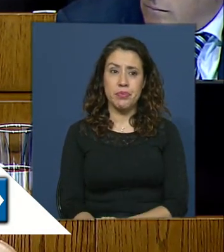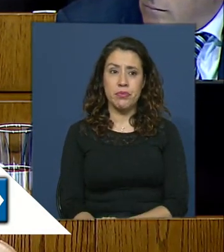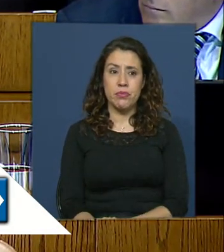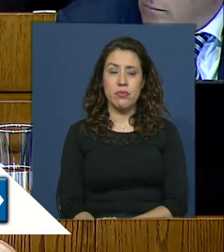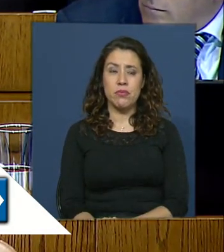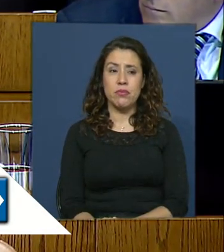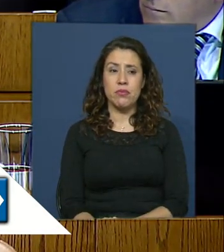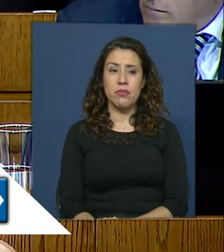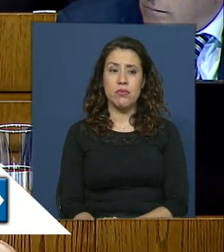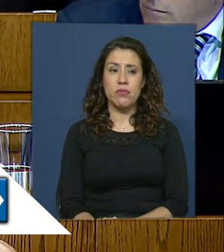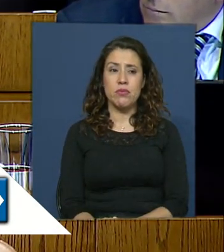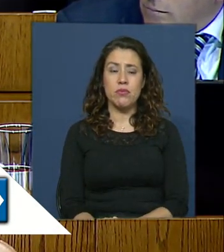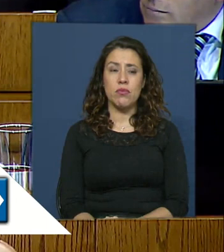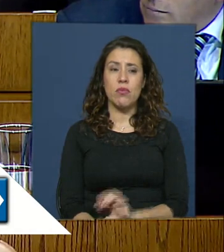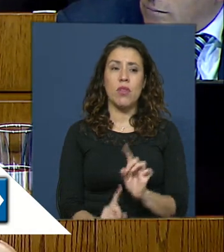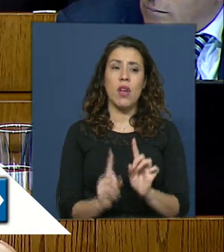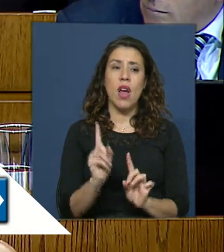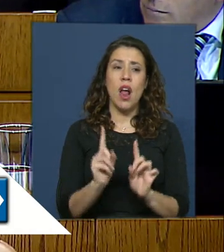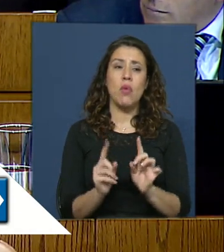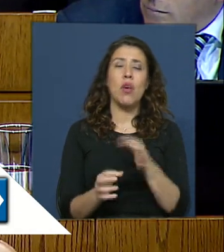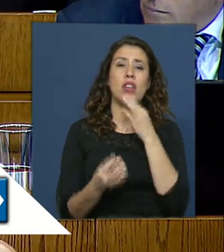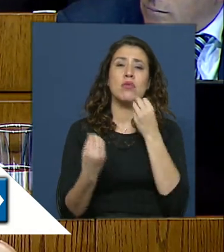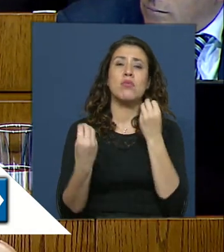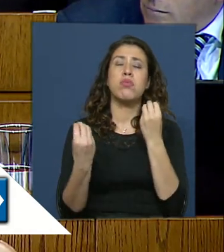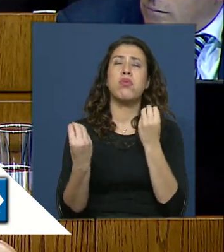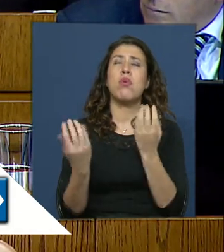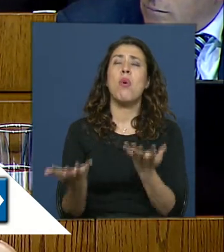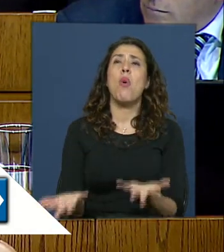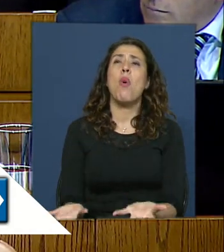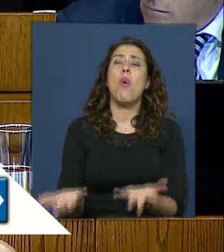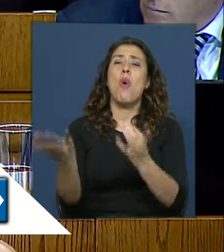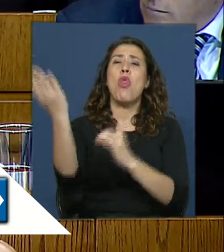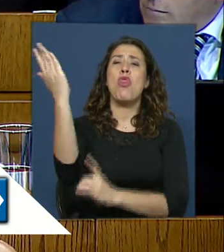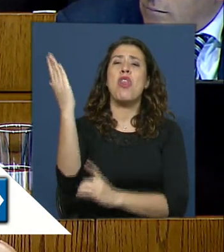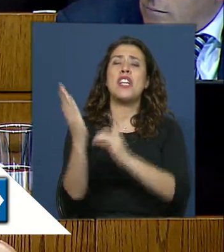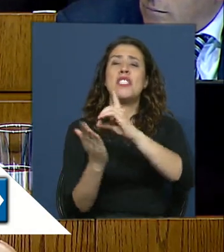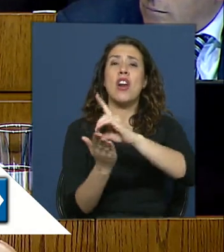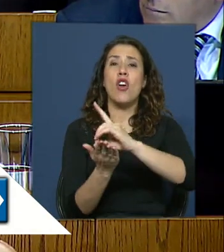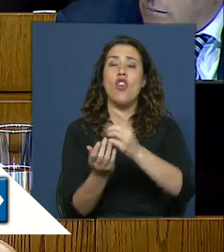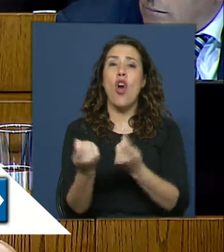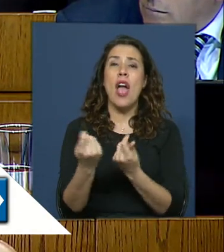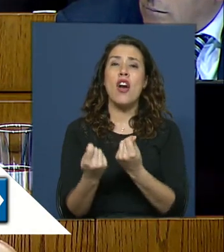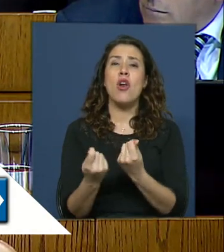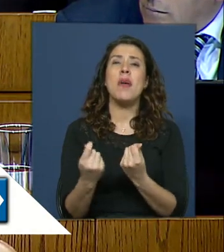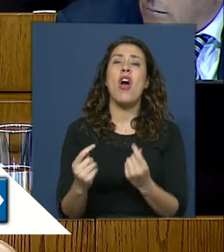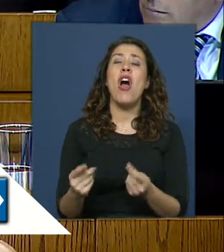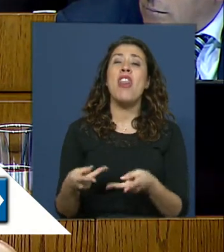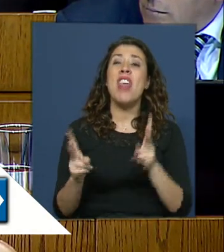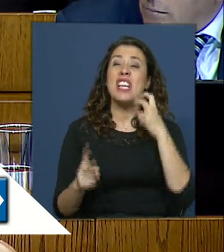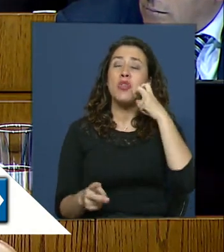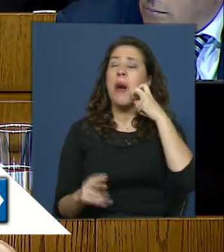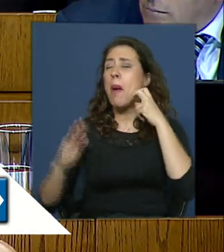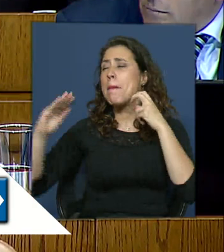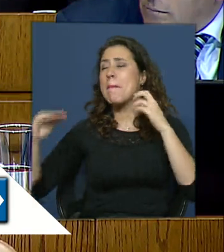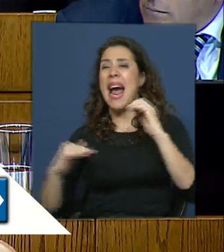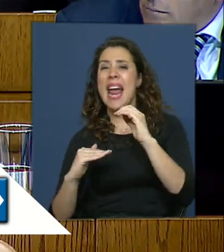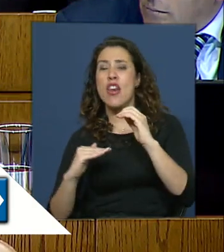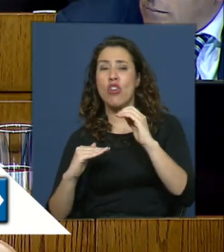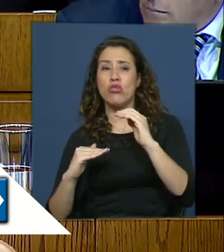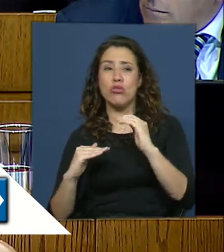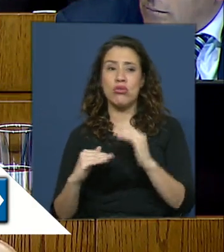Hay algunos que priorizan y ensalzan el desarrollo económico por sobre los derechos humanos en dictadura. Aquí se ha